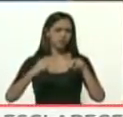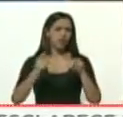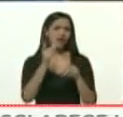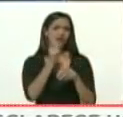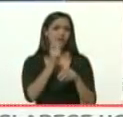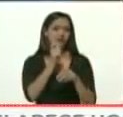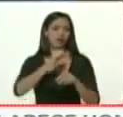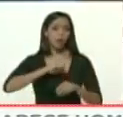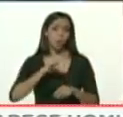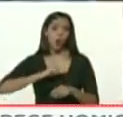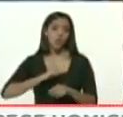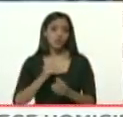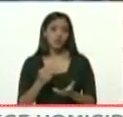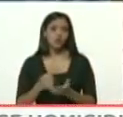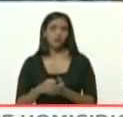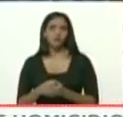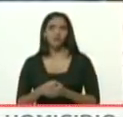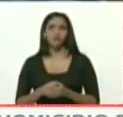policial.